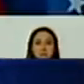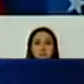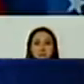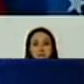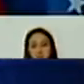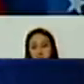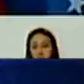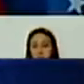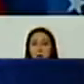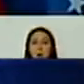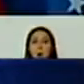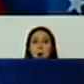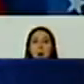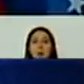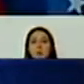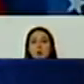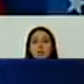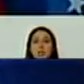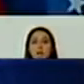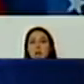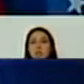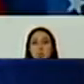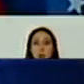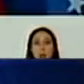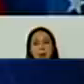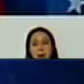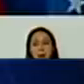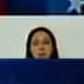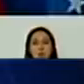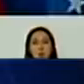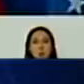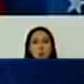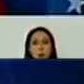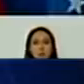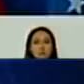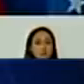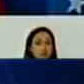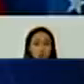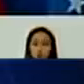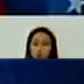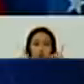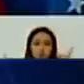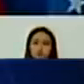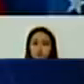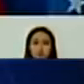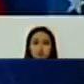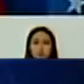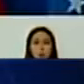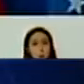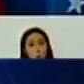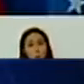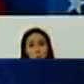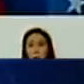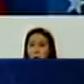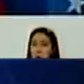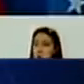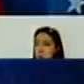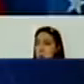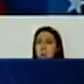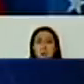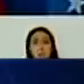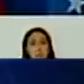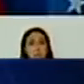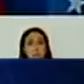organismos internacionales de derechos humanos, etcétera. No nos sorprendamos de ello, ¿no? Y Colombia dirá que son héroes de